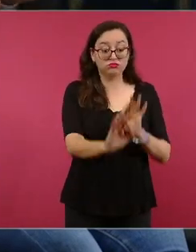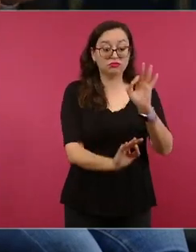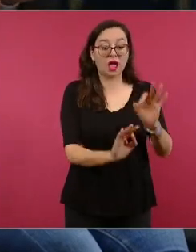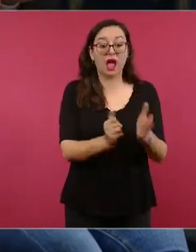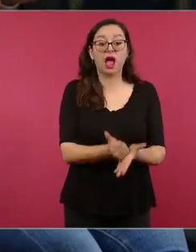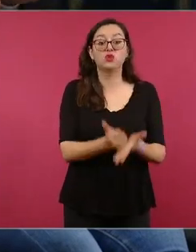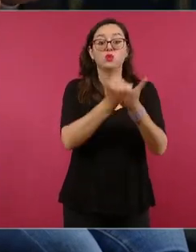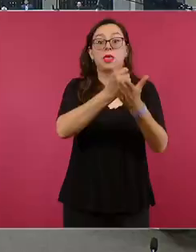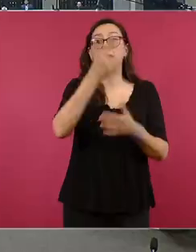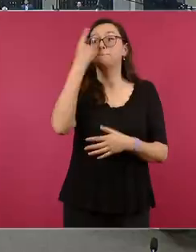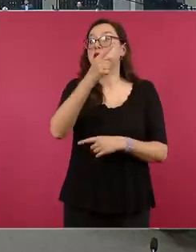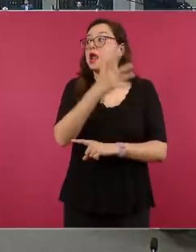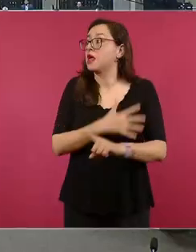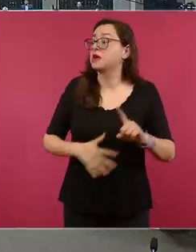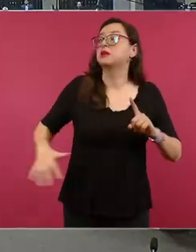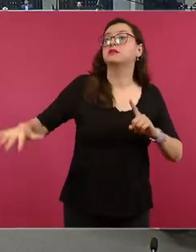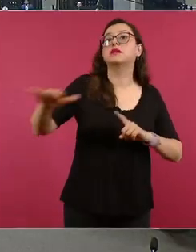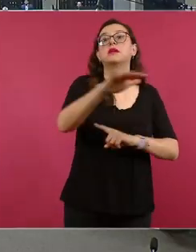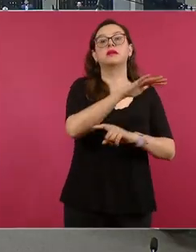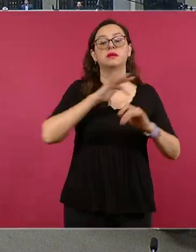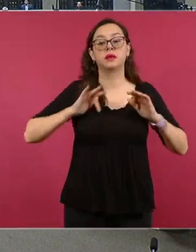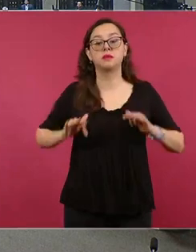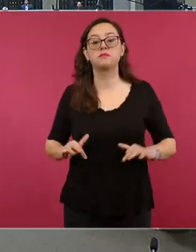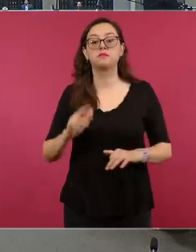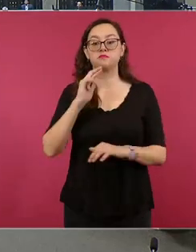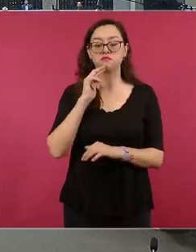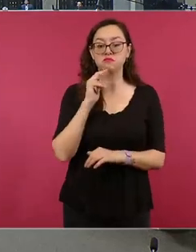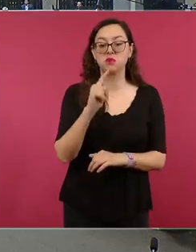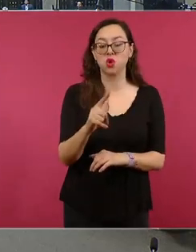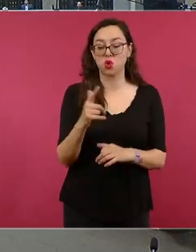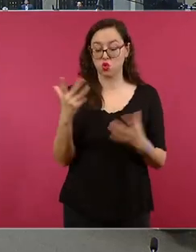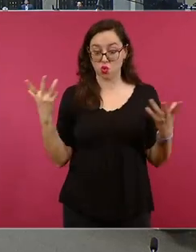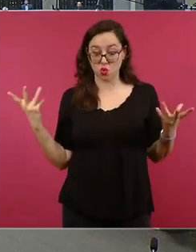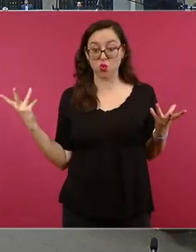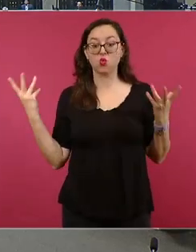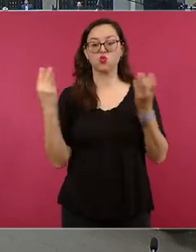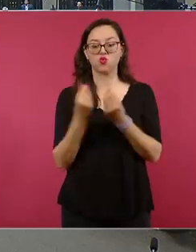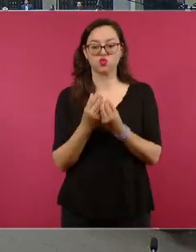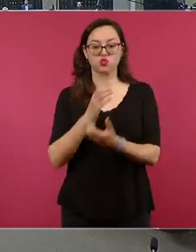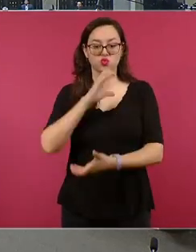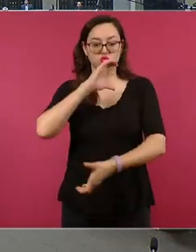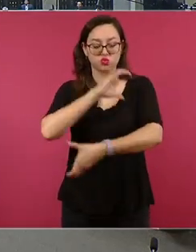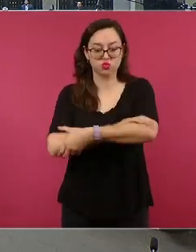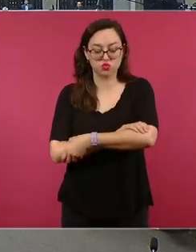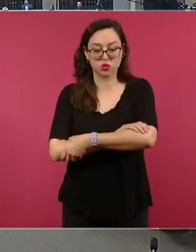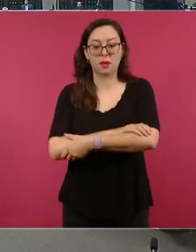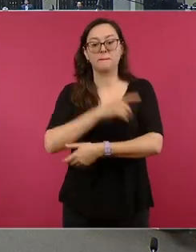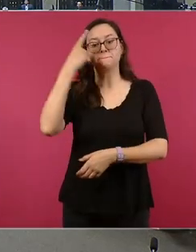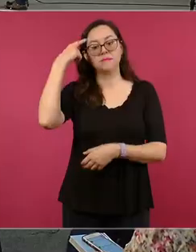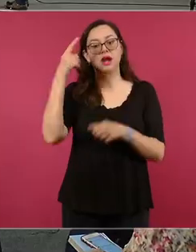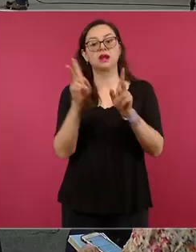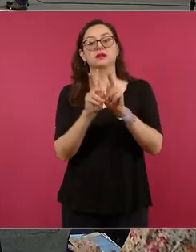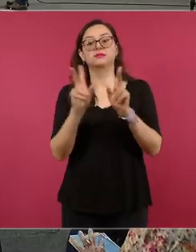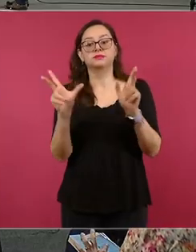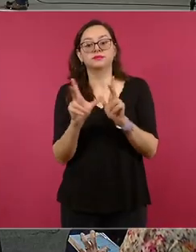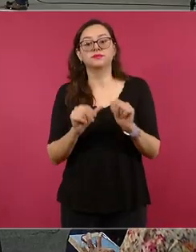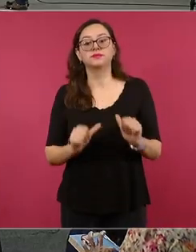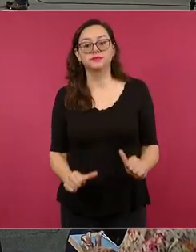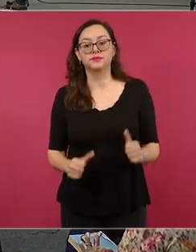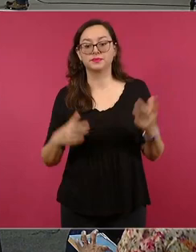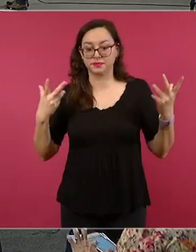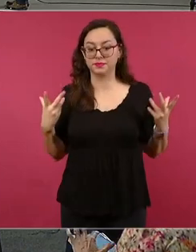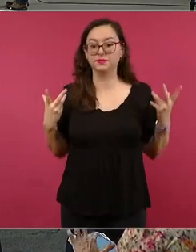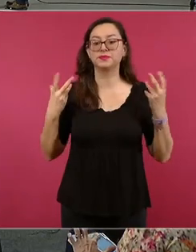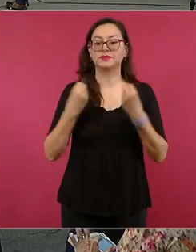sociedad. En este festival entretejeremos redes de solidaridad para generar rutas para la paz en un esfuerzo